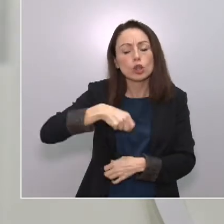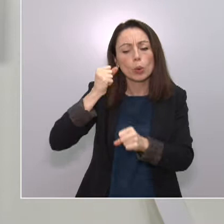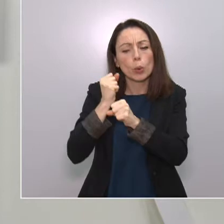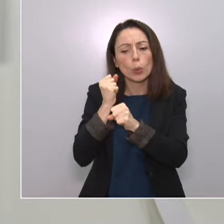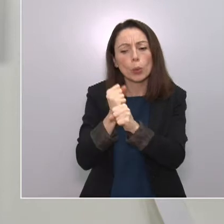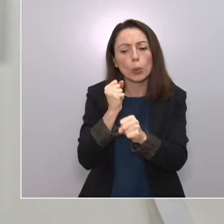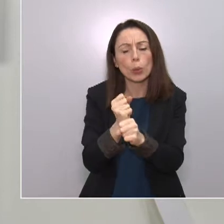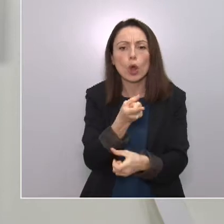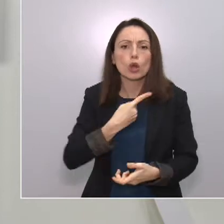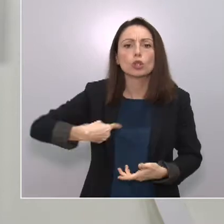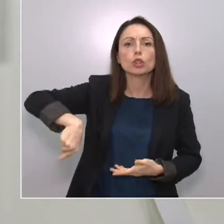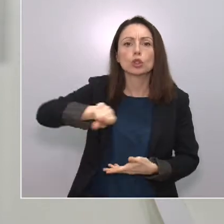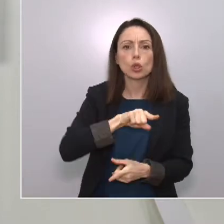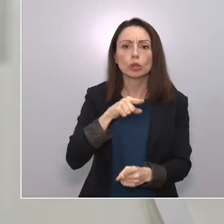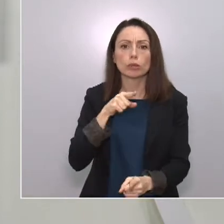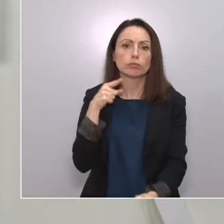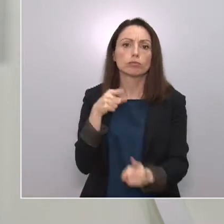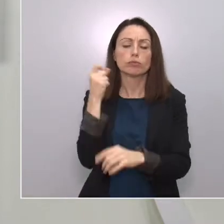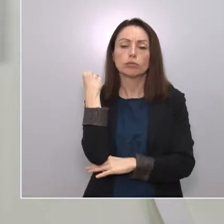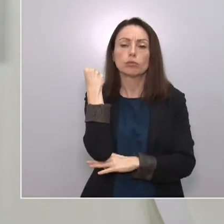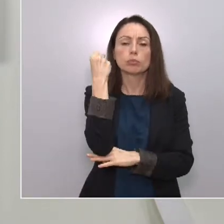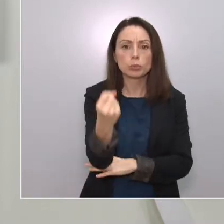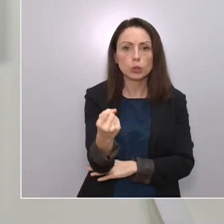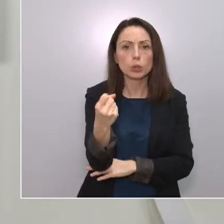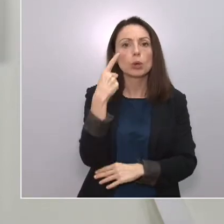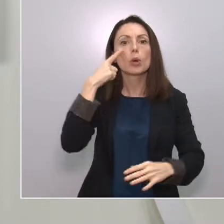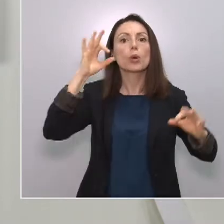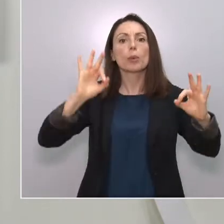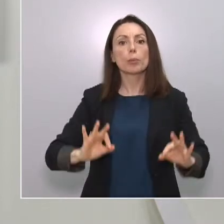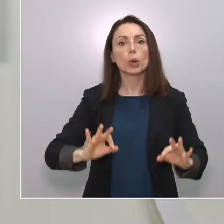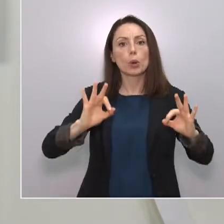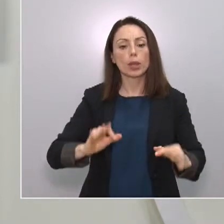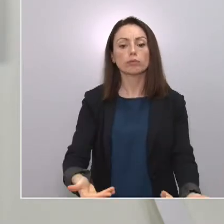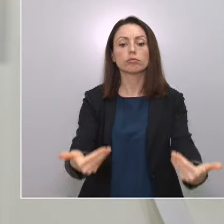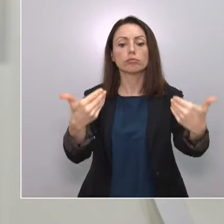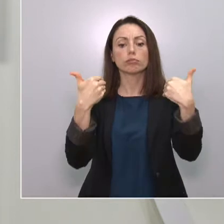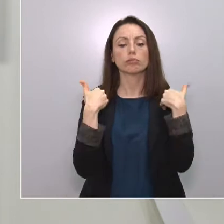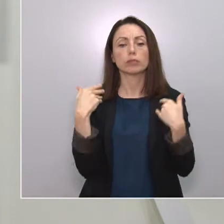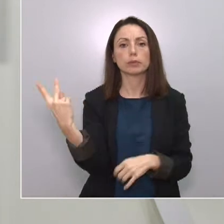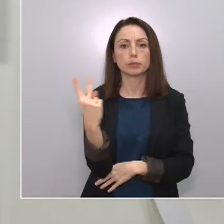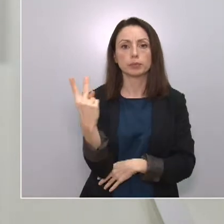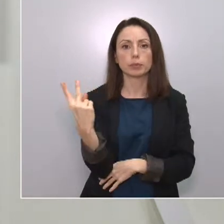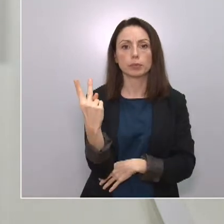todos para hacerle frente, desde la prudencia, desde la responsabilidad.